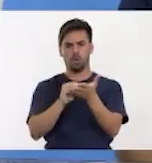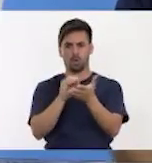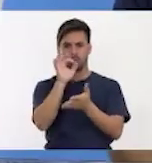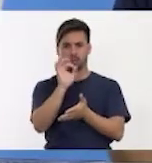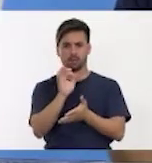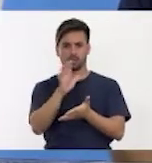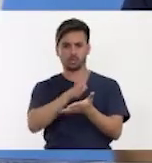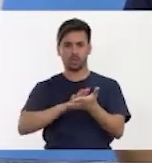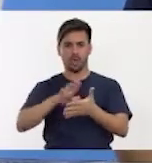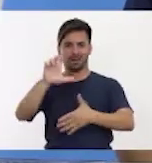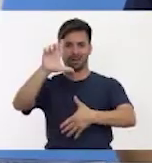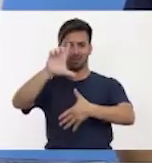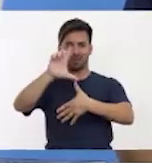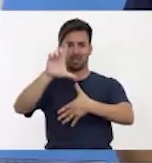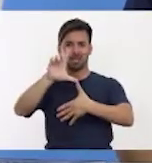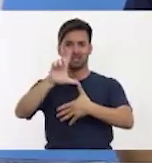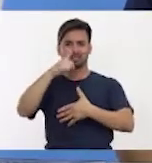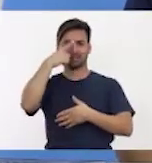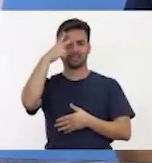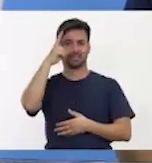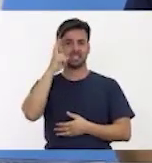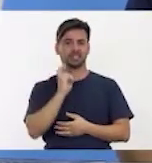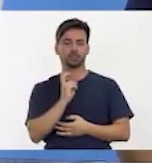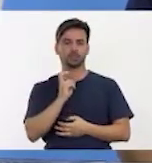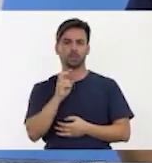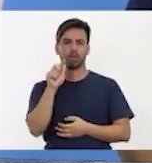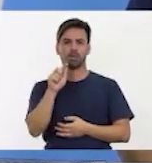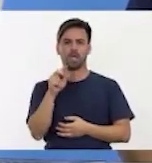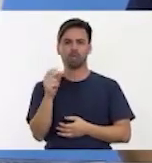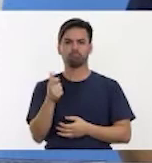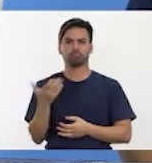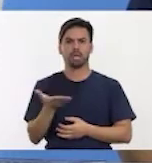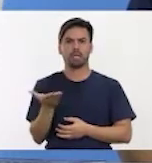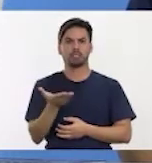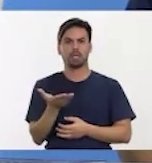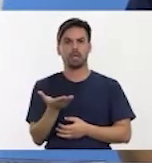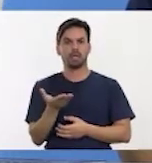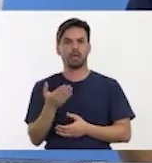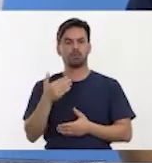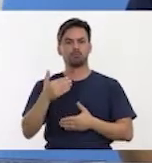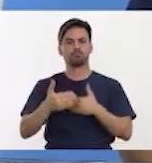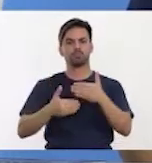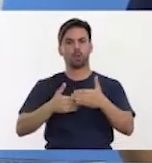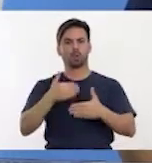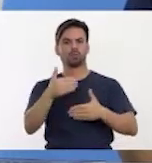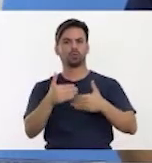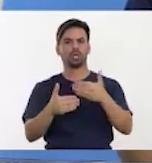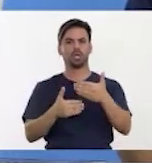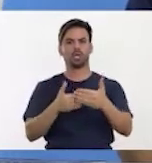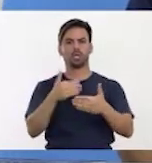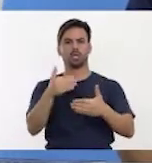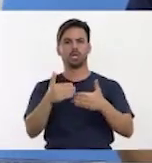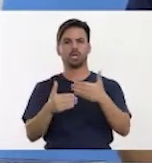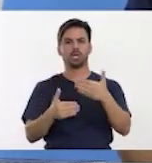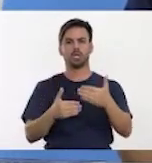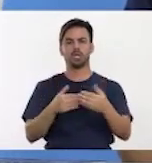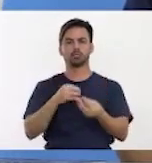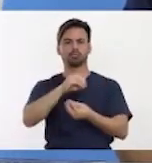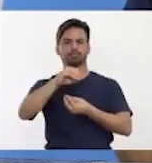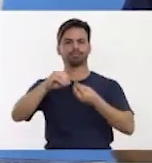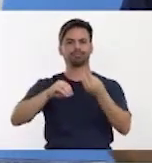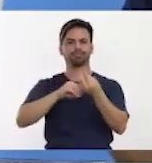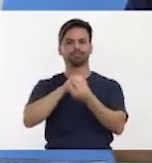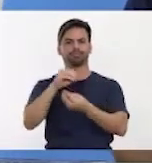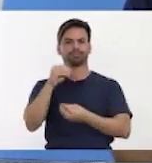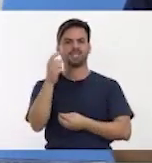A diferencia de los Estados Unidos, en América Latina, durante el siglo XIX, se va a acelerar